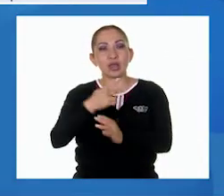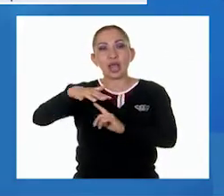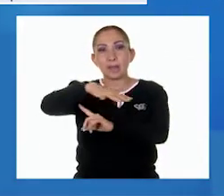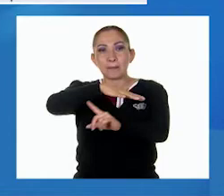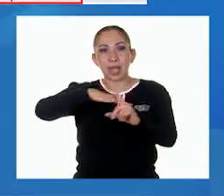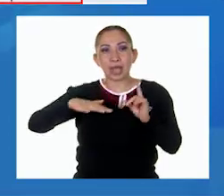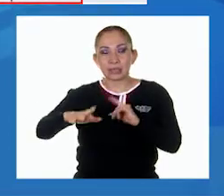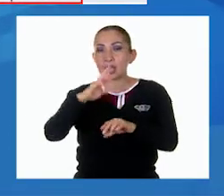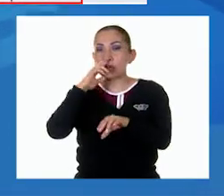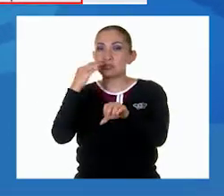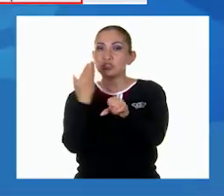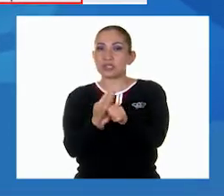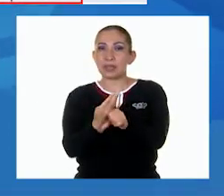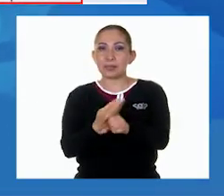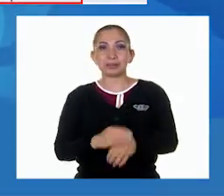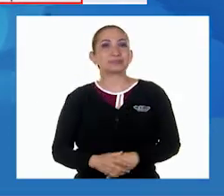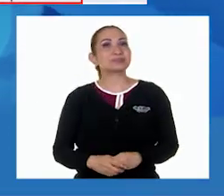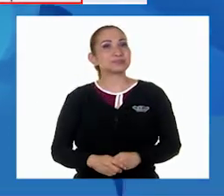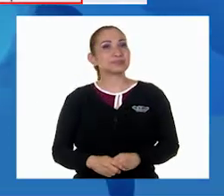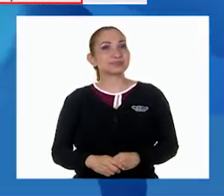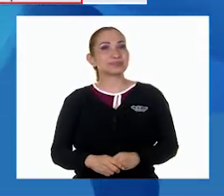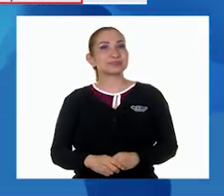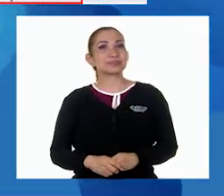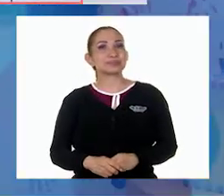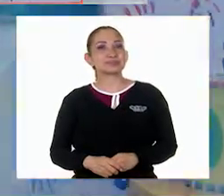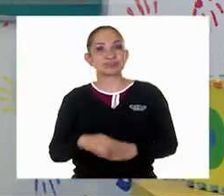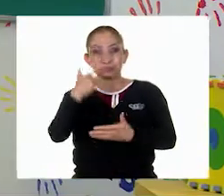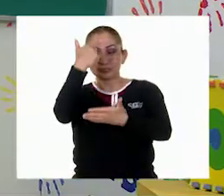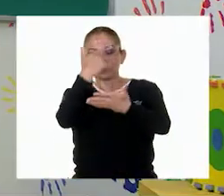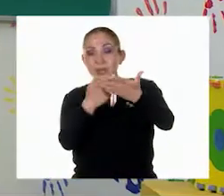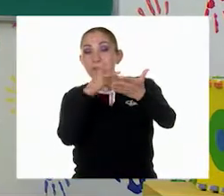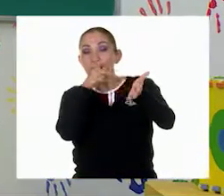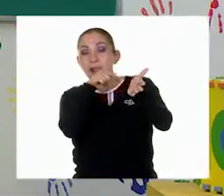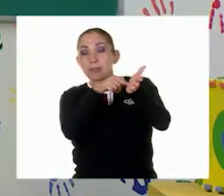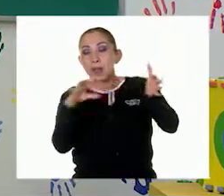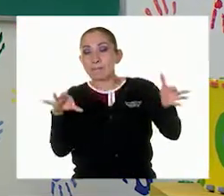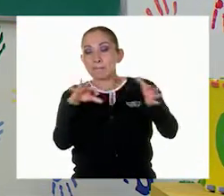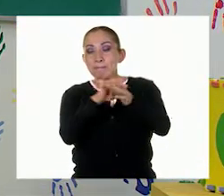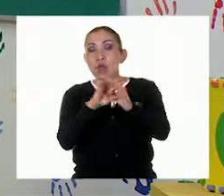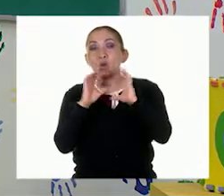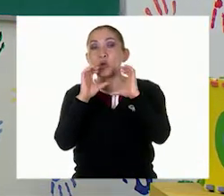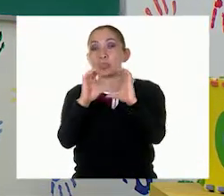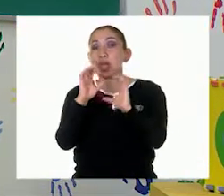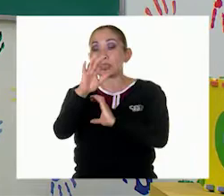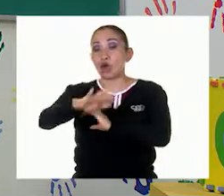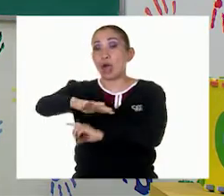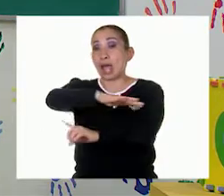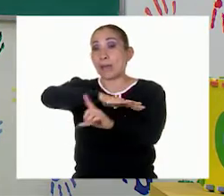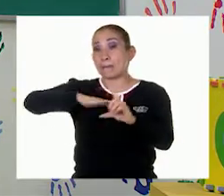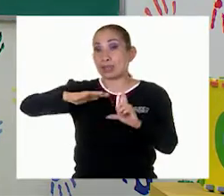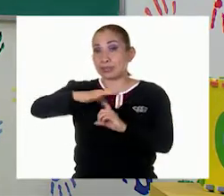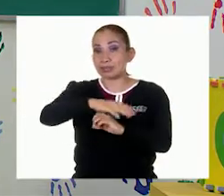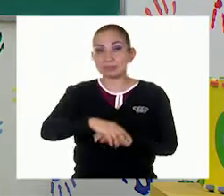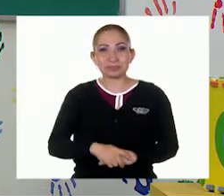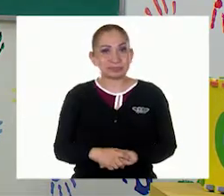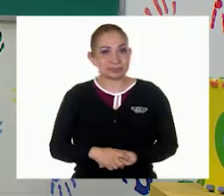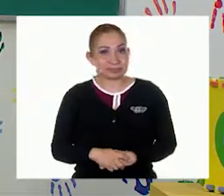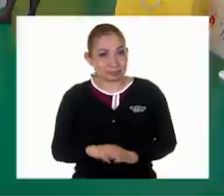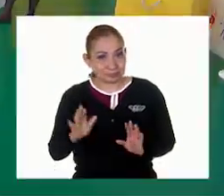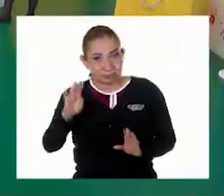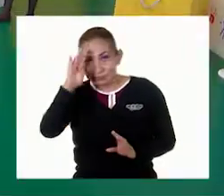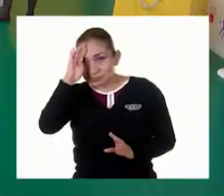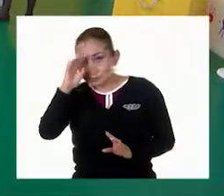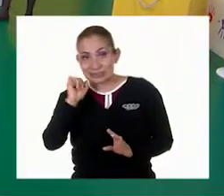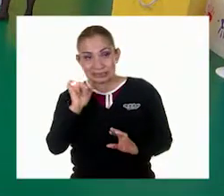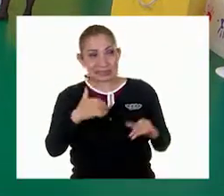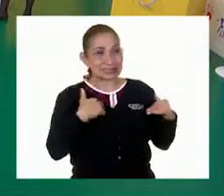medio ambiente y responsable. Son palabras que se relacionan con el cuidado del medio ambiente. Wow. ¿Qué les parece?